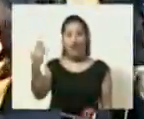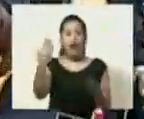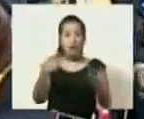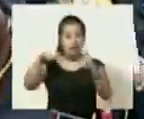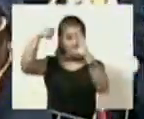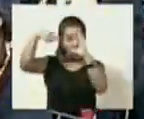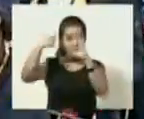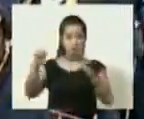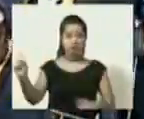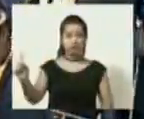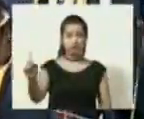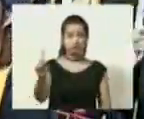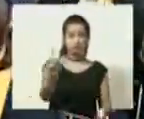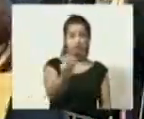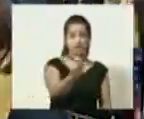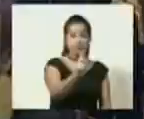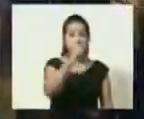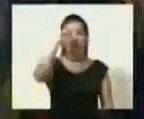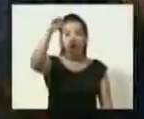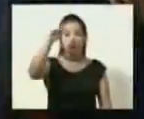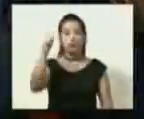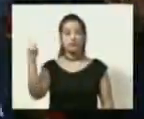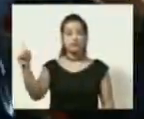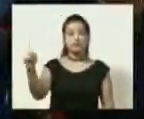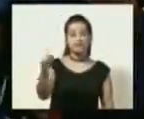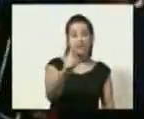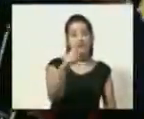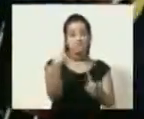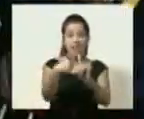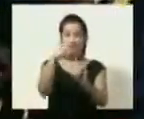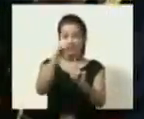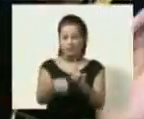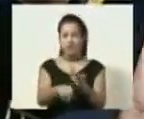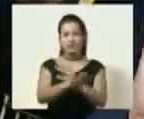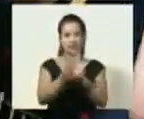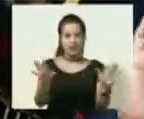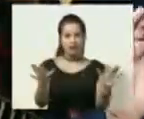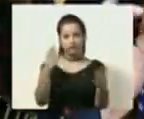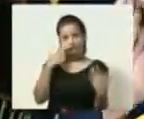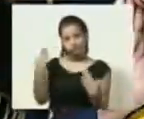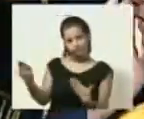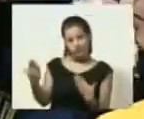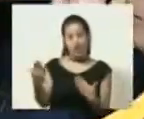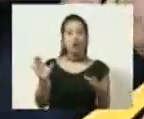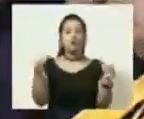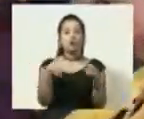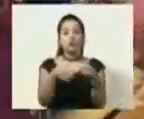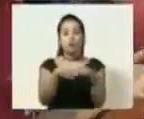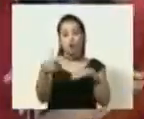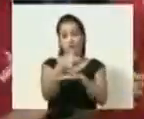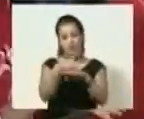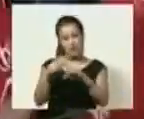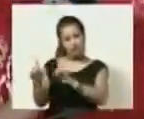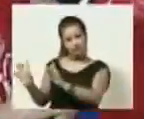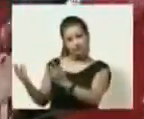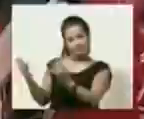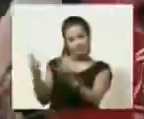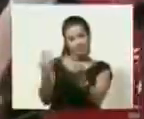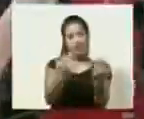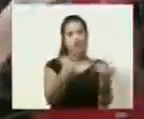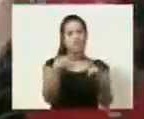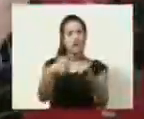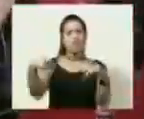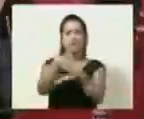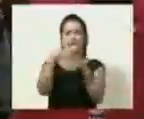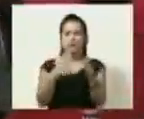la República saludándolos, además acompañado también por parte del tren ejecutivo, sobre todo los ministros relacionados